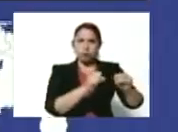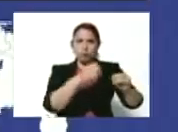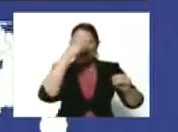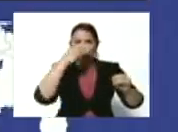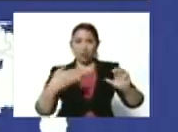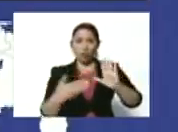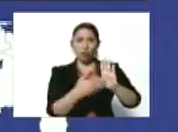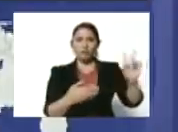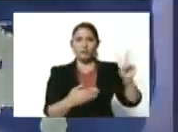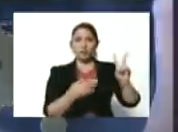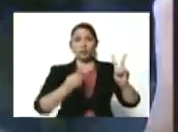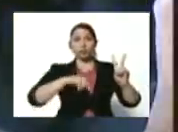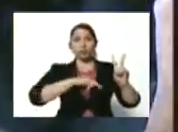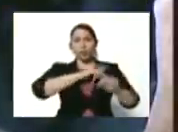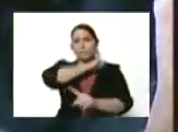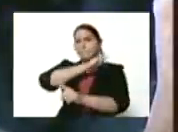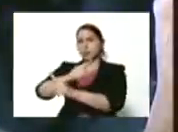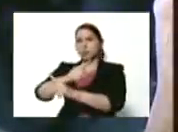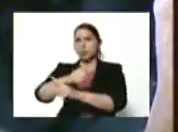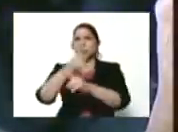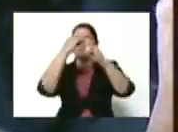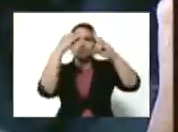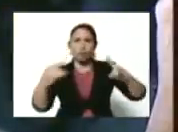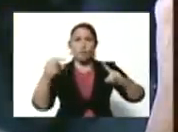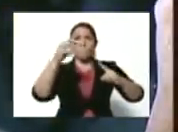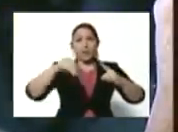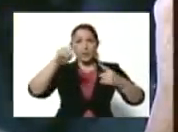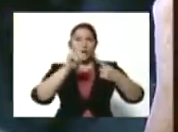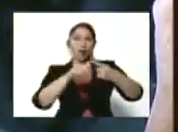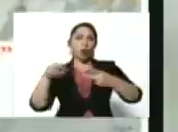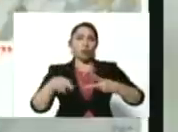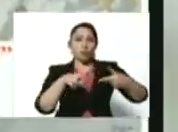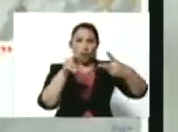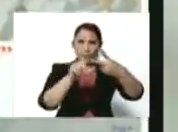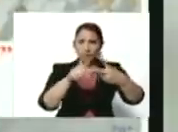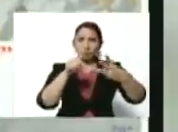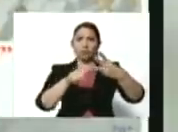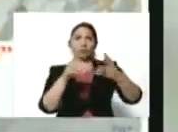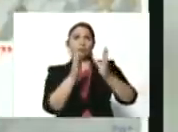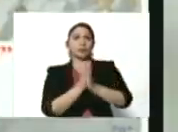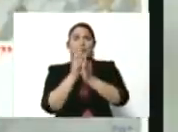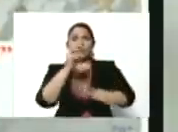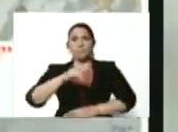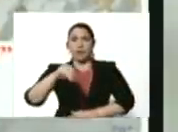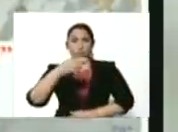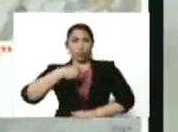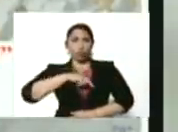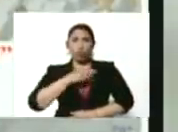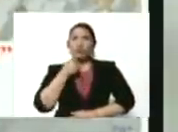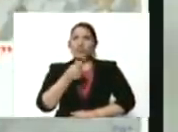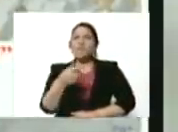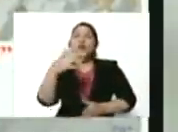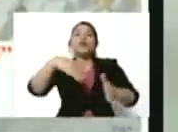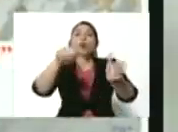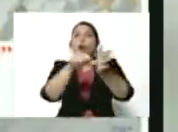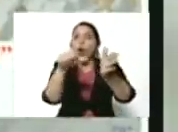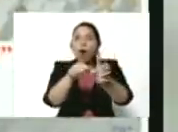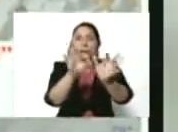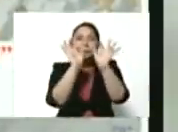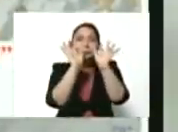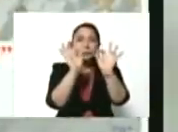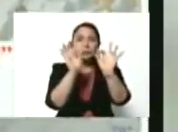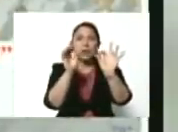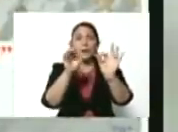Venezuela. Denunciamos un campamento en Maicao, un campamento en Río Hacha, un campamento en Santa Marta, dimos las coordenadas, la vicepresidenta